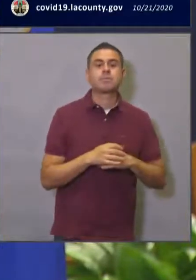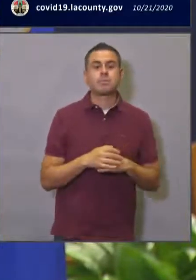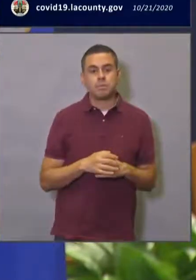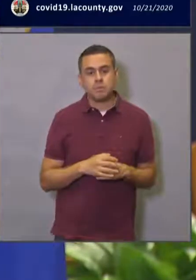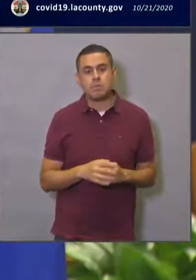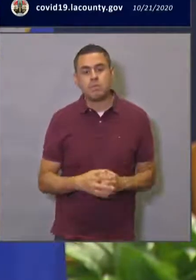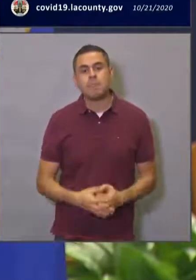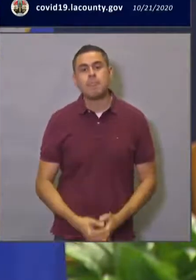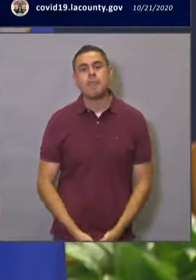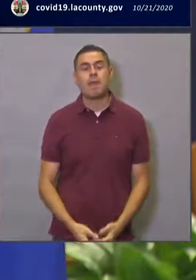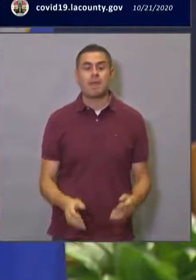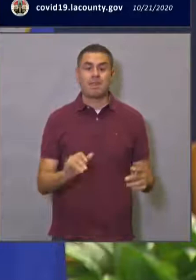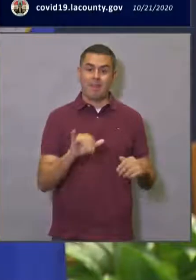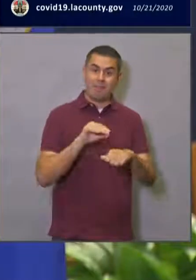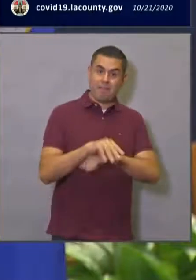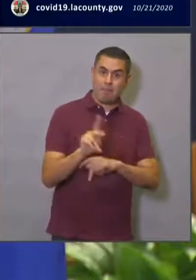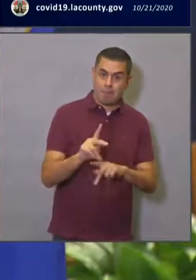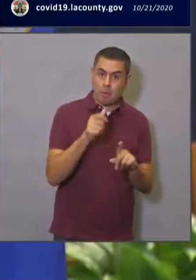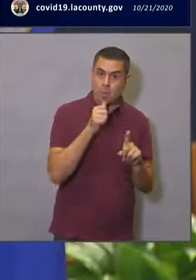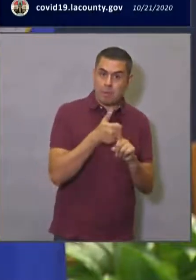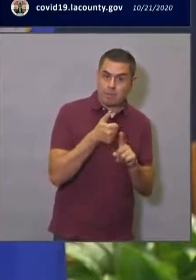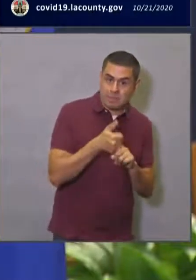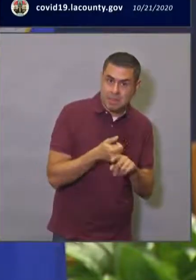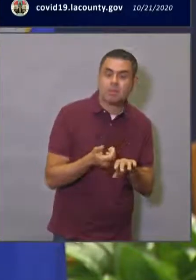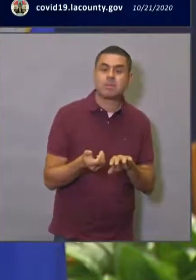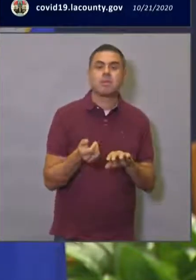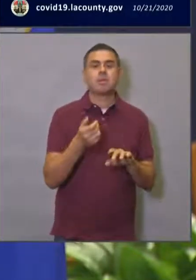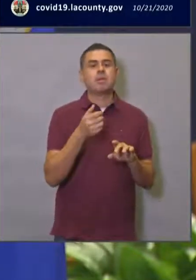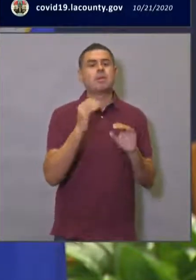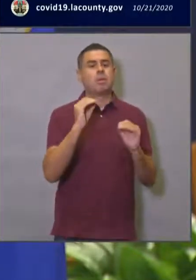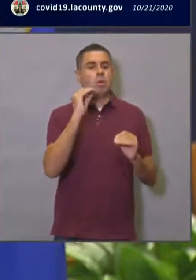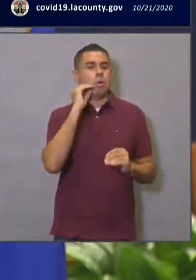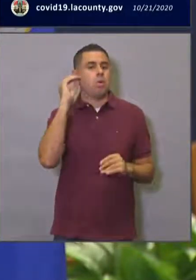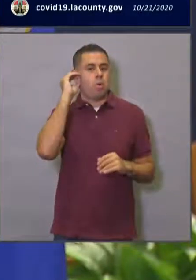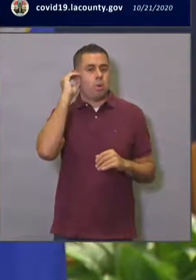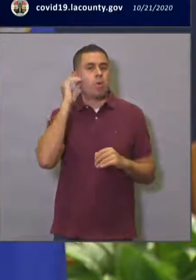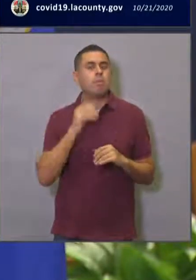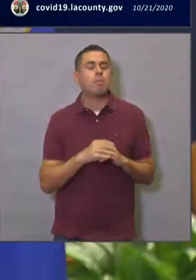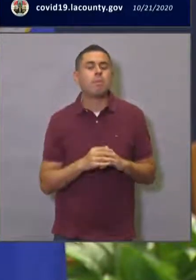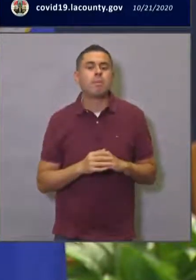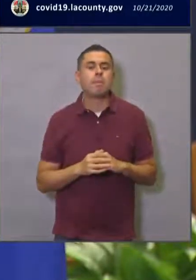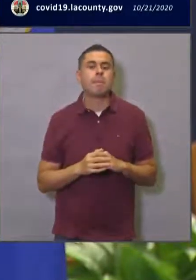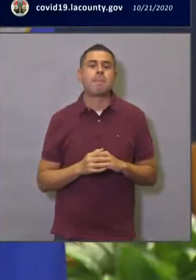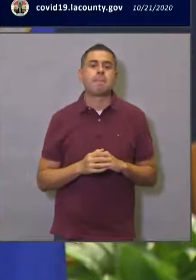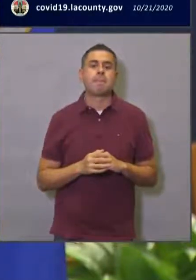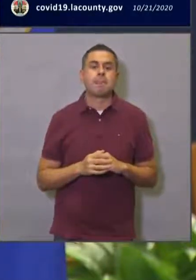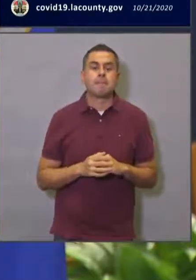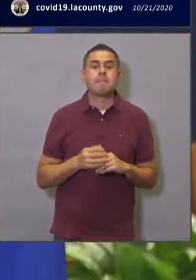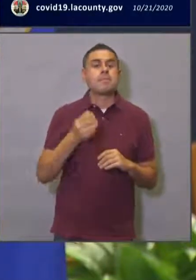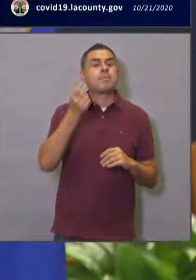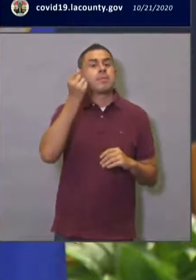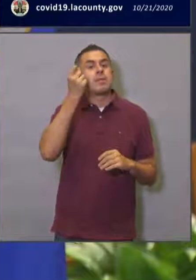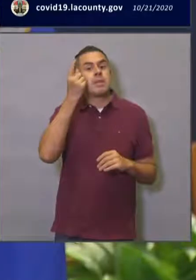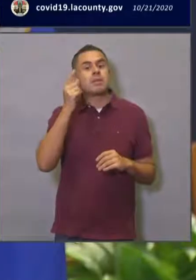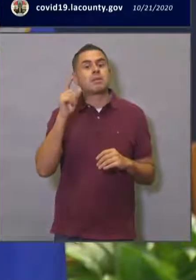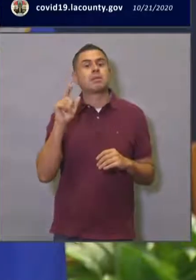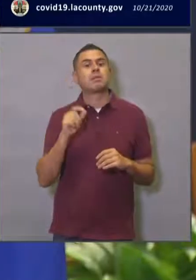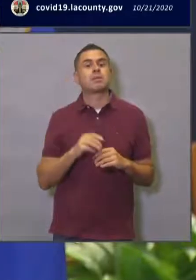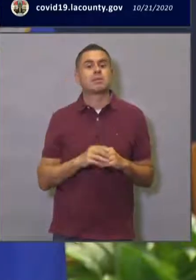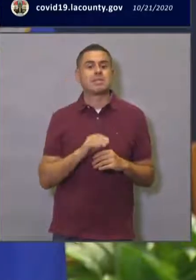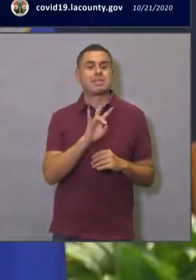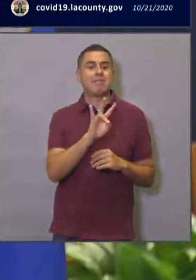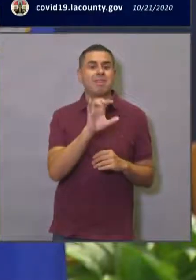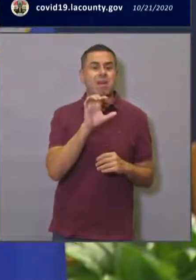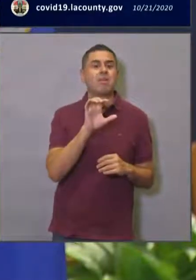hogar. Actualmente hay 758 casos confirmados. El 28% de estas